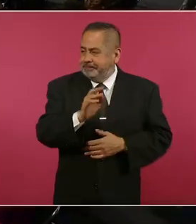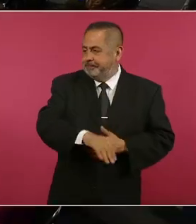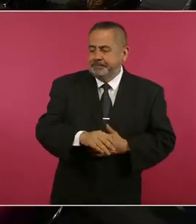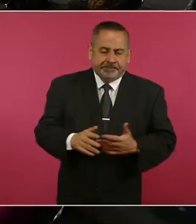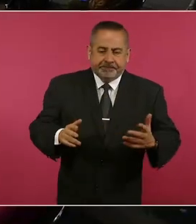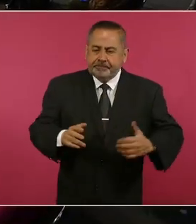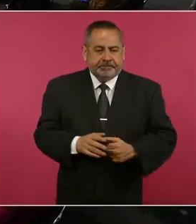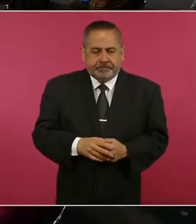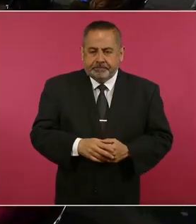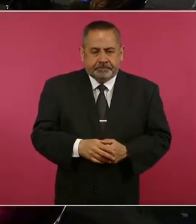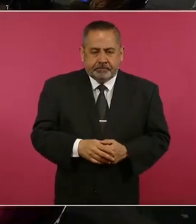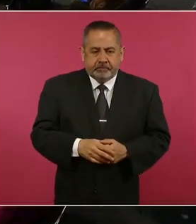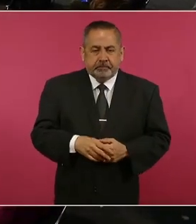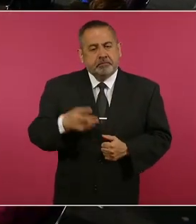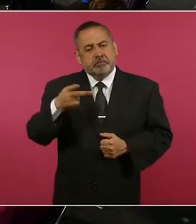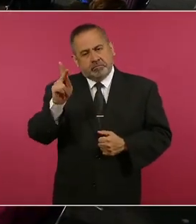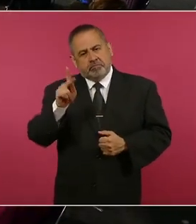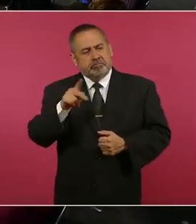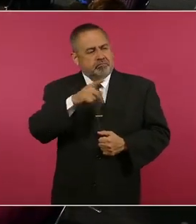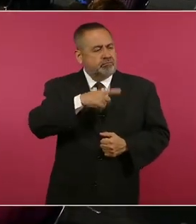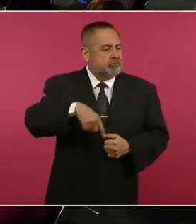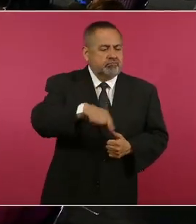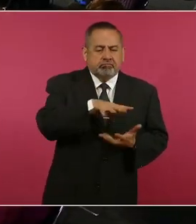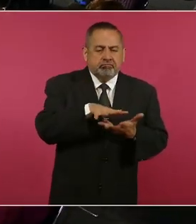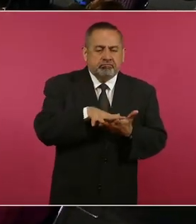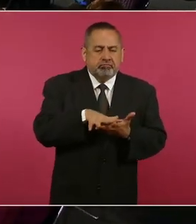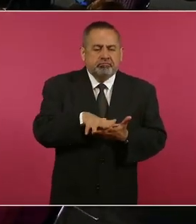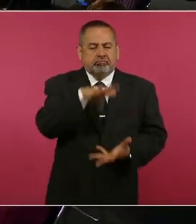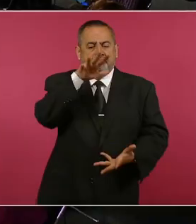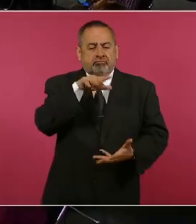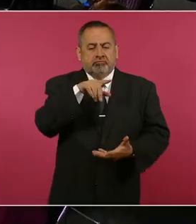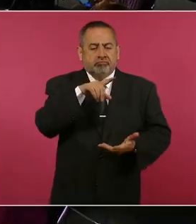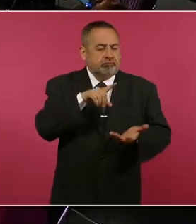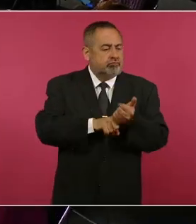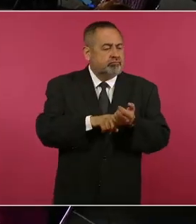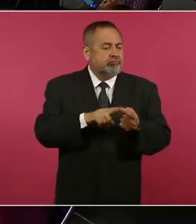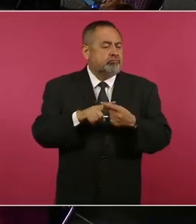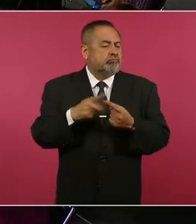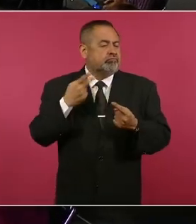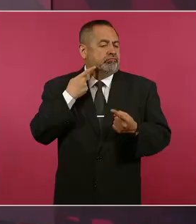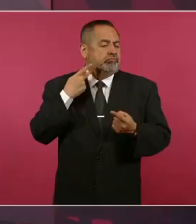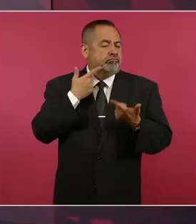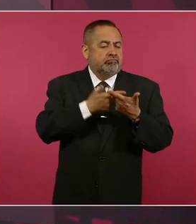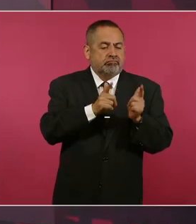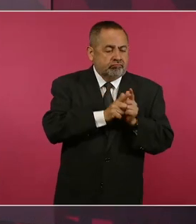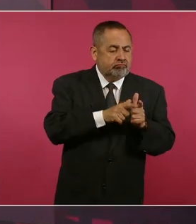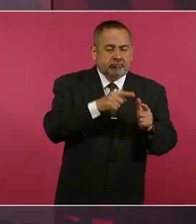pero la mayoría de las fuerzas políticas de México